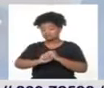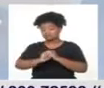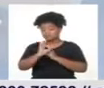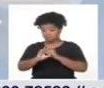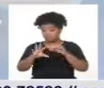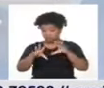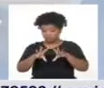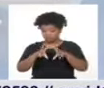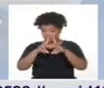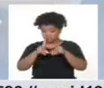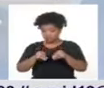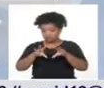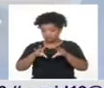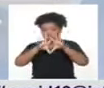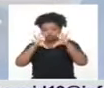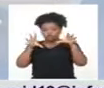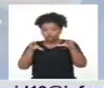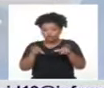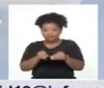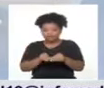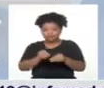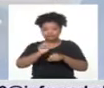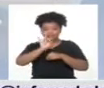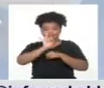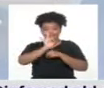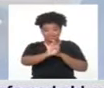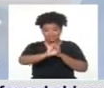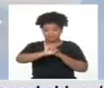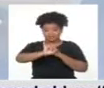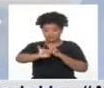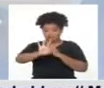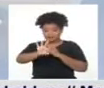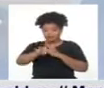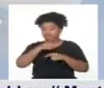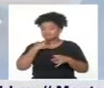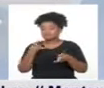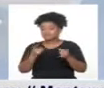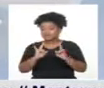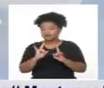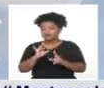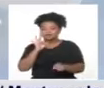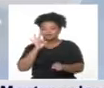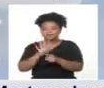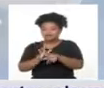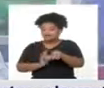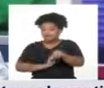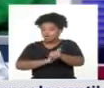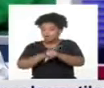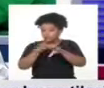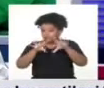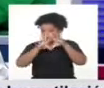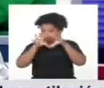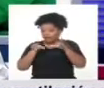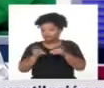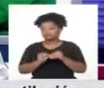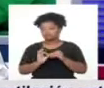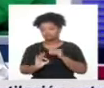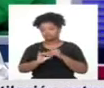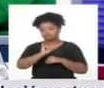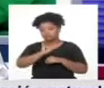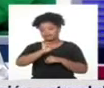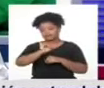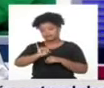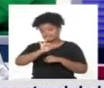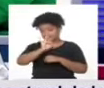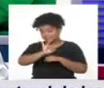acumulan 768 fallecidos desde el inicio de la pandemia. Estamos